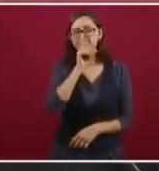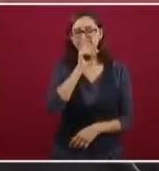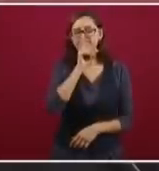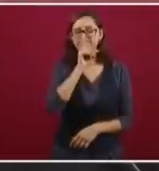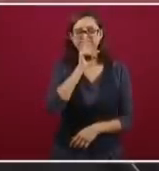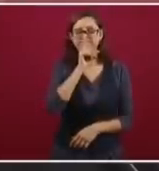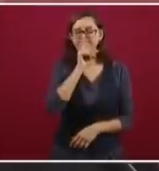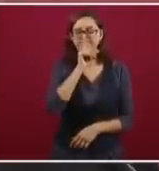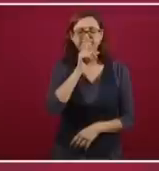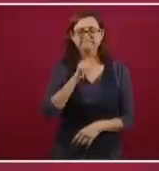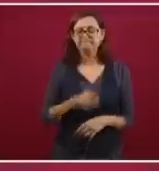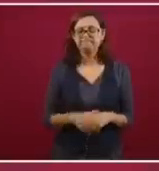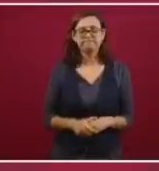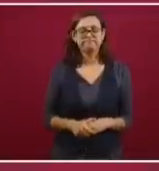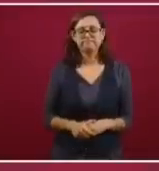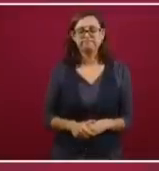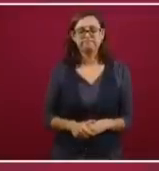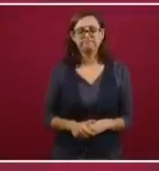a